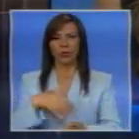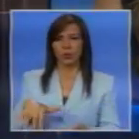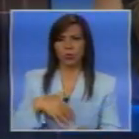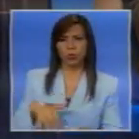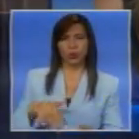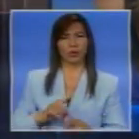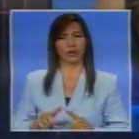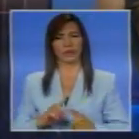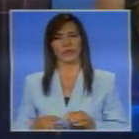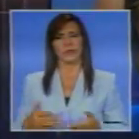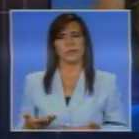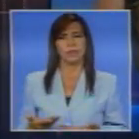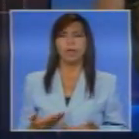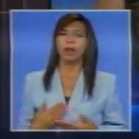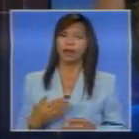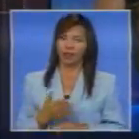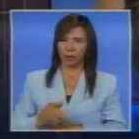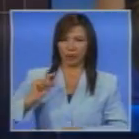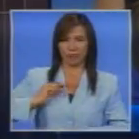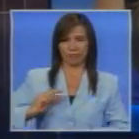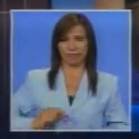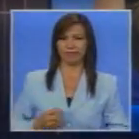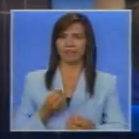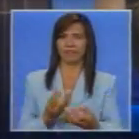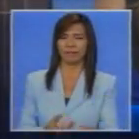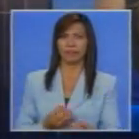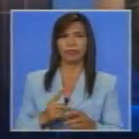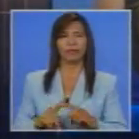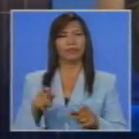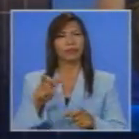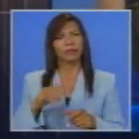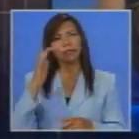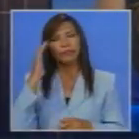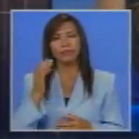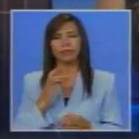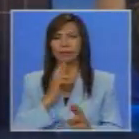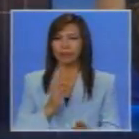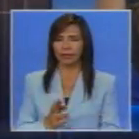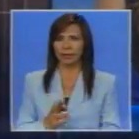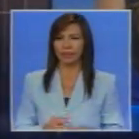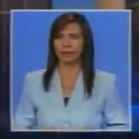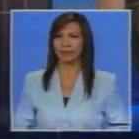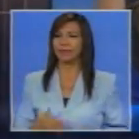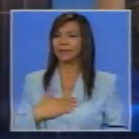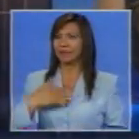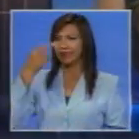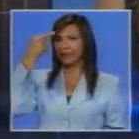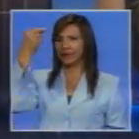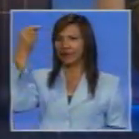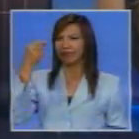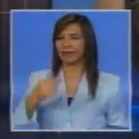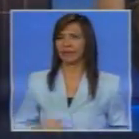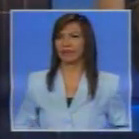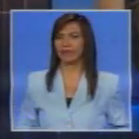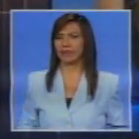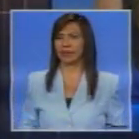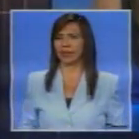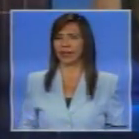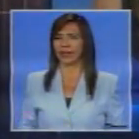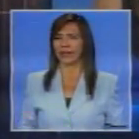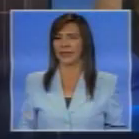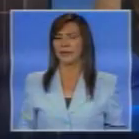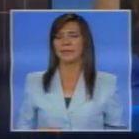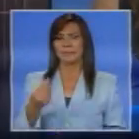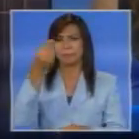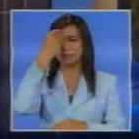mismo les presentamos las opiniones de varios sectores. ¿Qué tal, María Josefa? ¿Cómo estás hoy? Hola, Giselle, amigos.